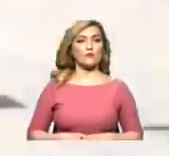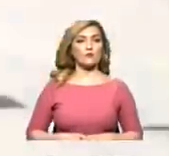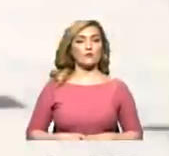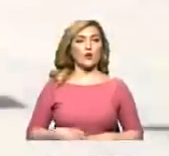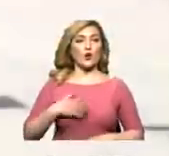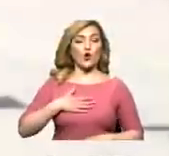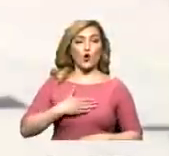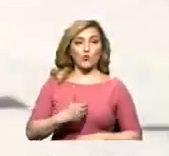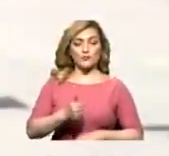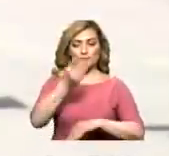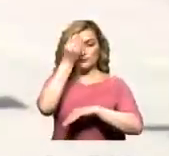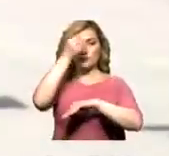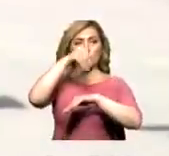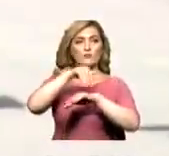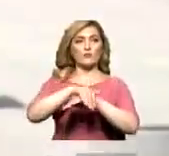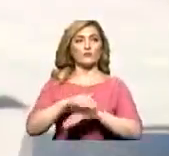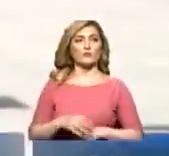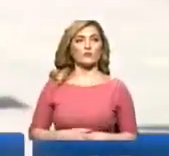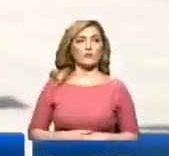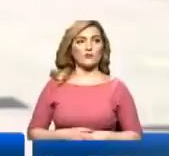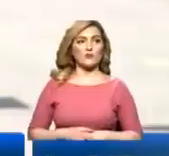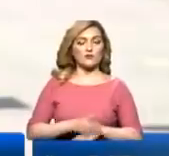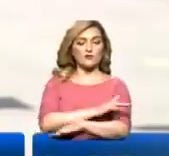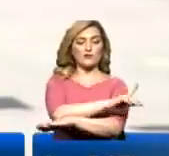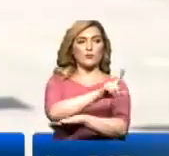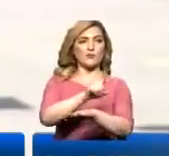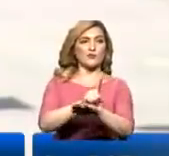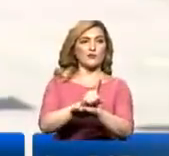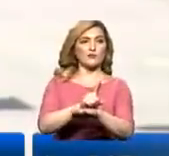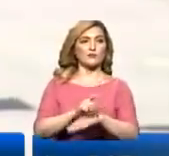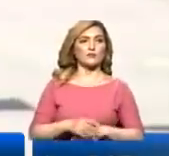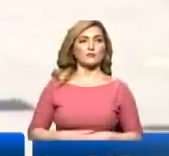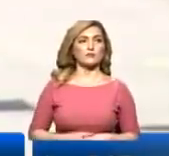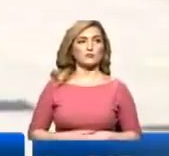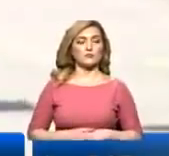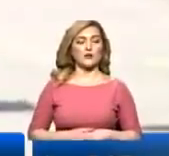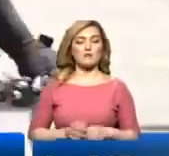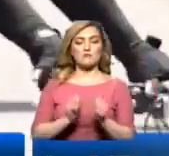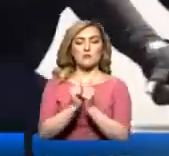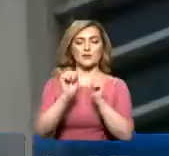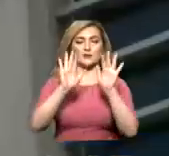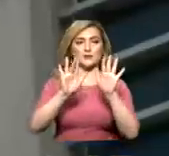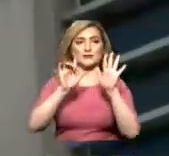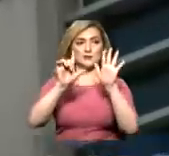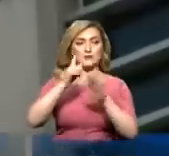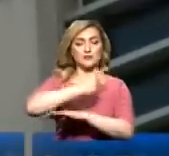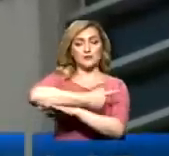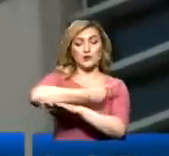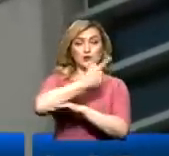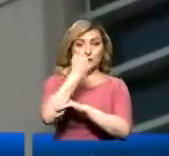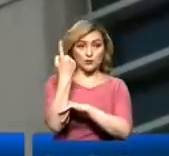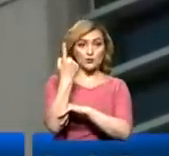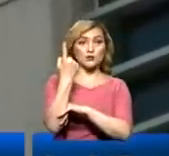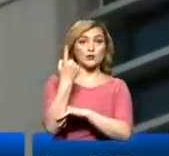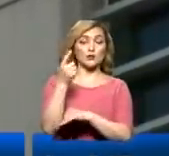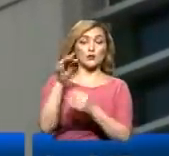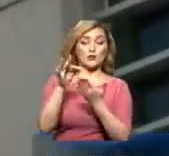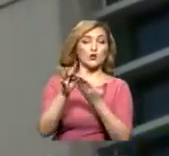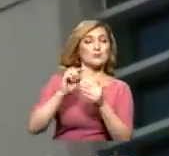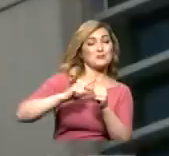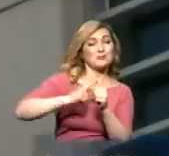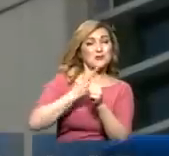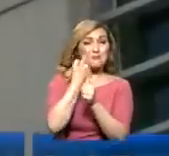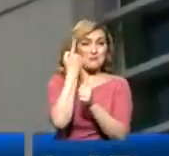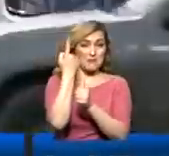Hola, ¿qué tal? Muy buenas tardes. Sí, volvimos a Daule y lo hacemos exactamente 17 días después de que este cantón se convirtiera en el